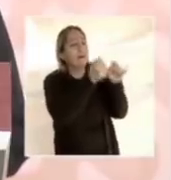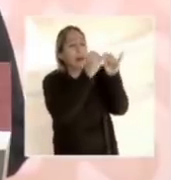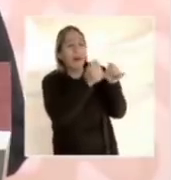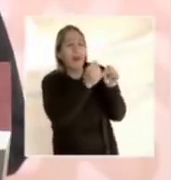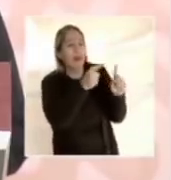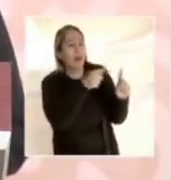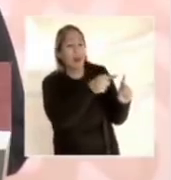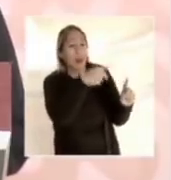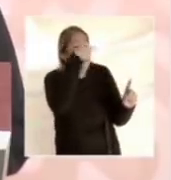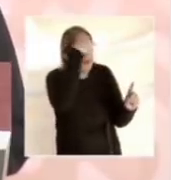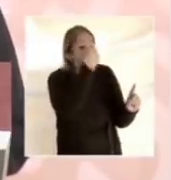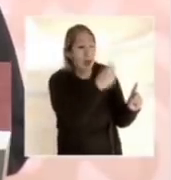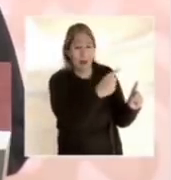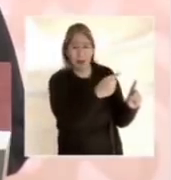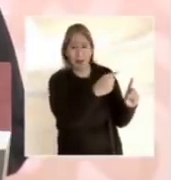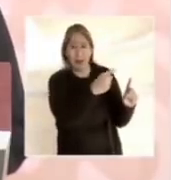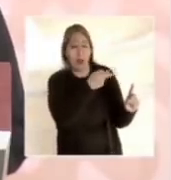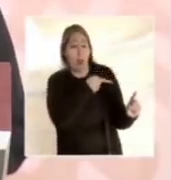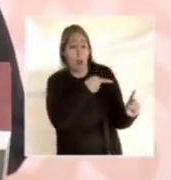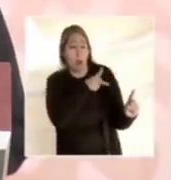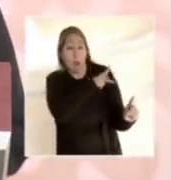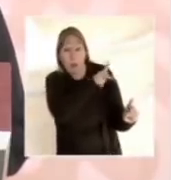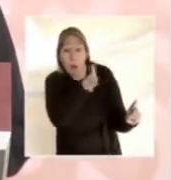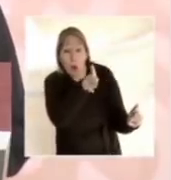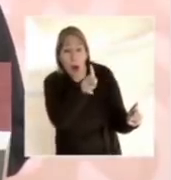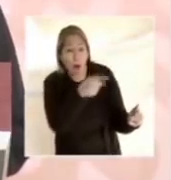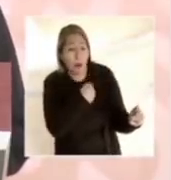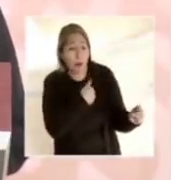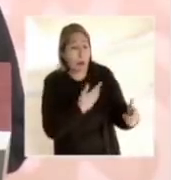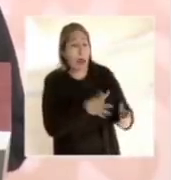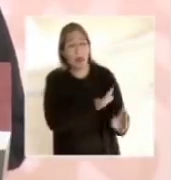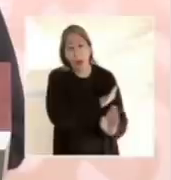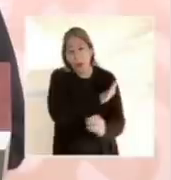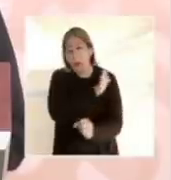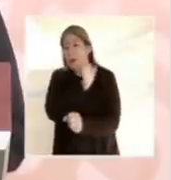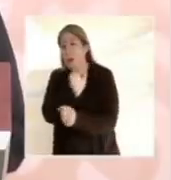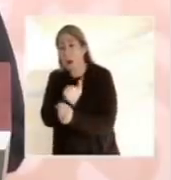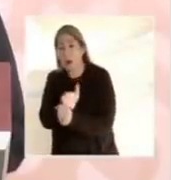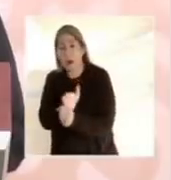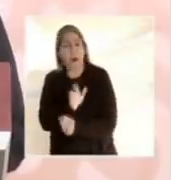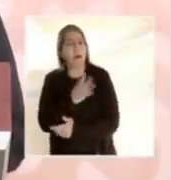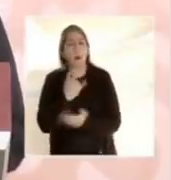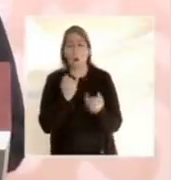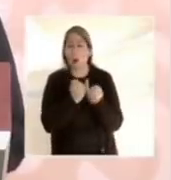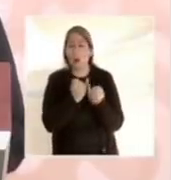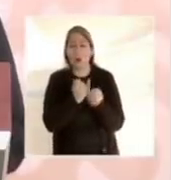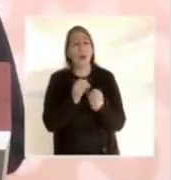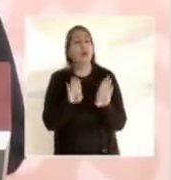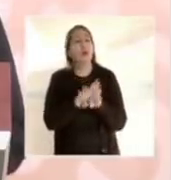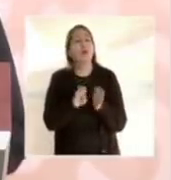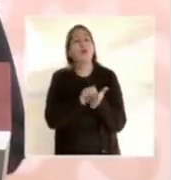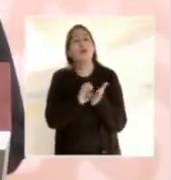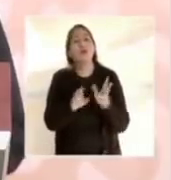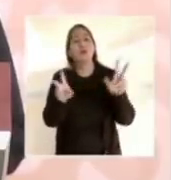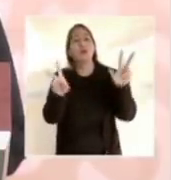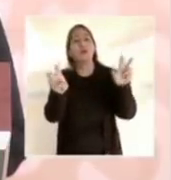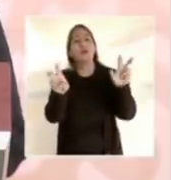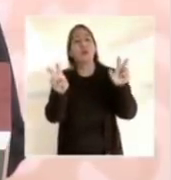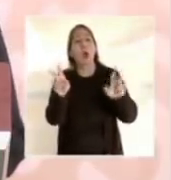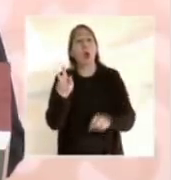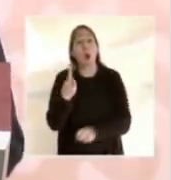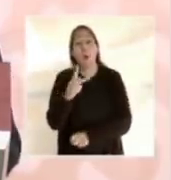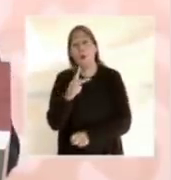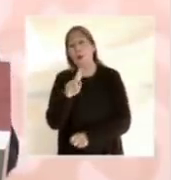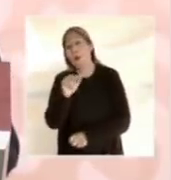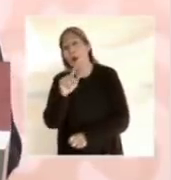siempre el soldado es pueblo uniformado y por